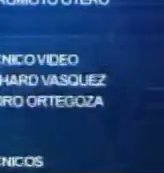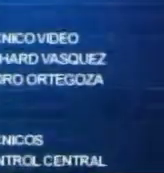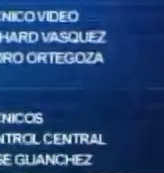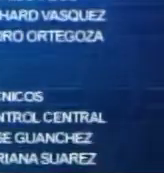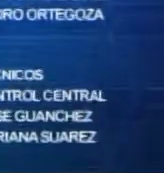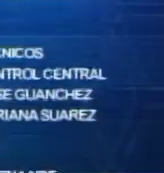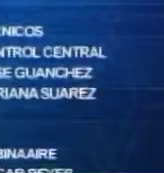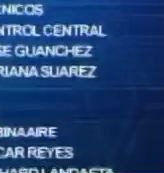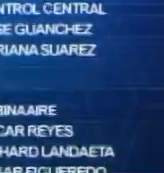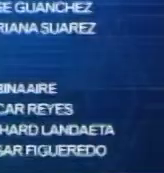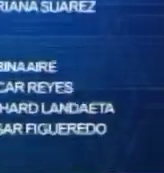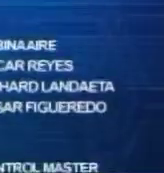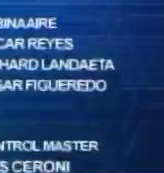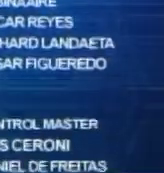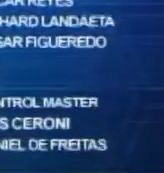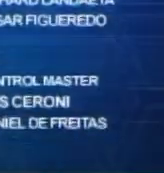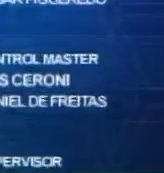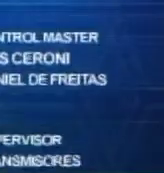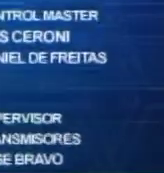y